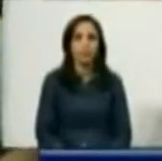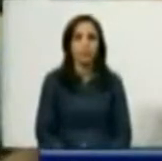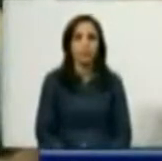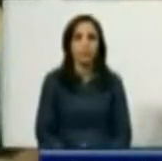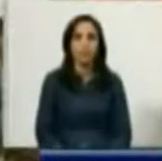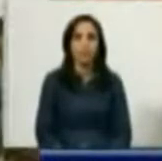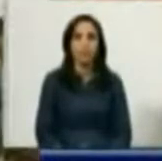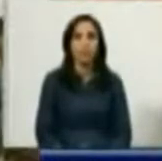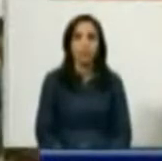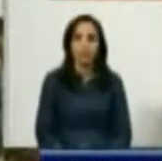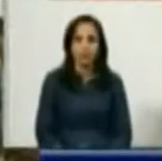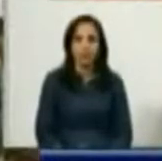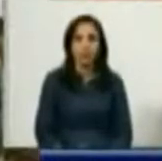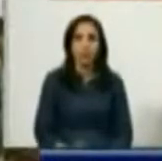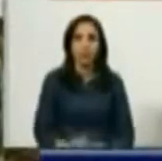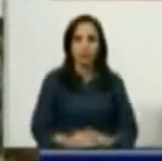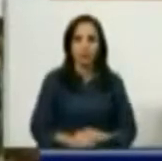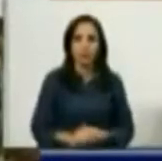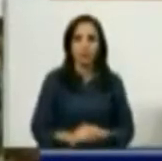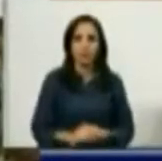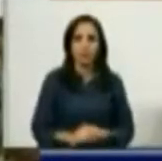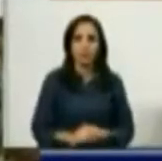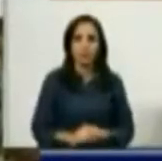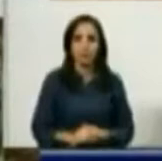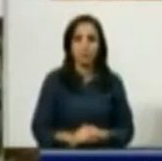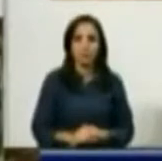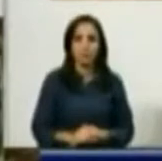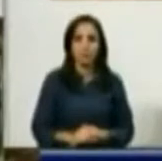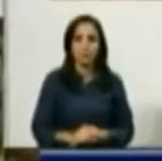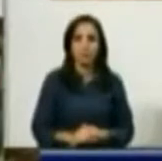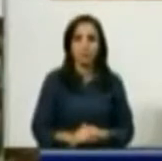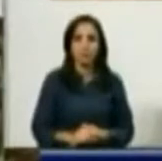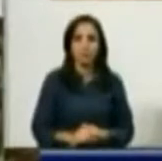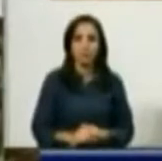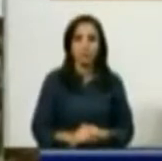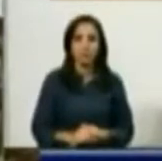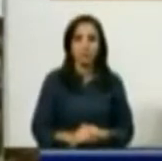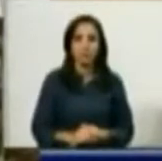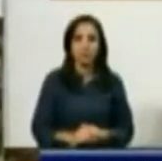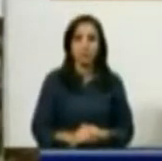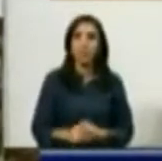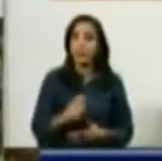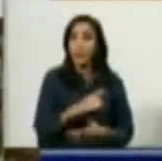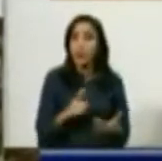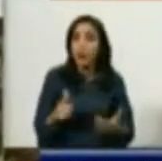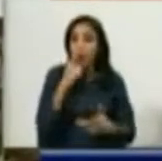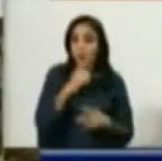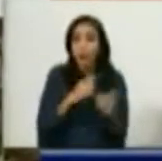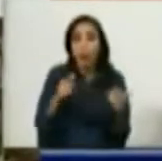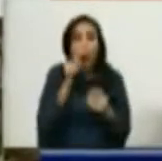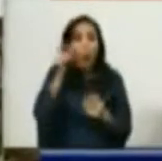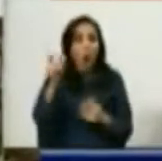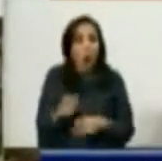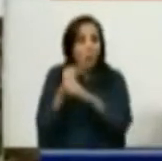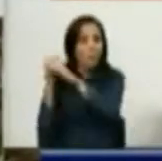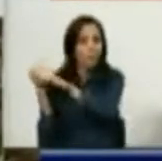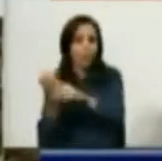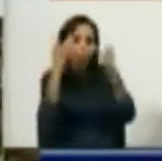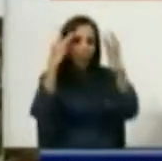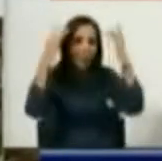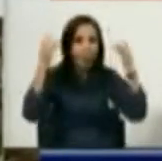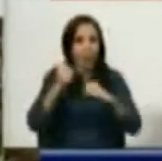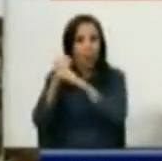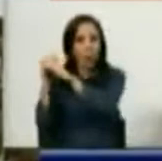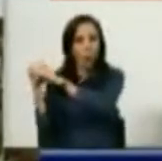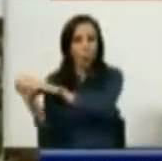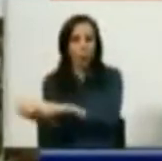lo que está haciendo por ejemplo el café Martínez el cafecito de estar jugando es un peloterazo en grandes ligas Vale y se